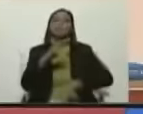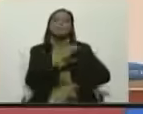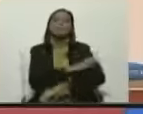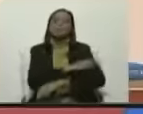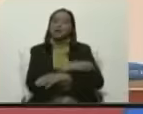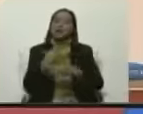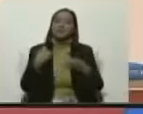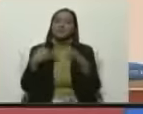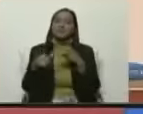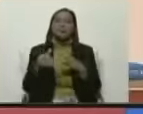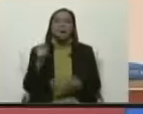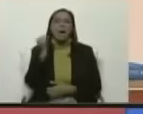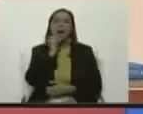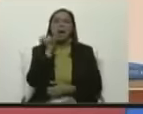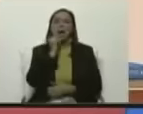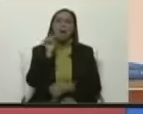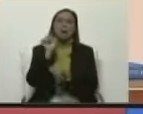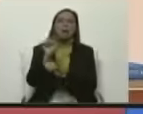a reclamar